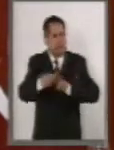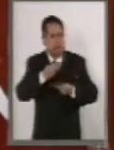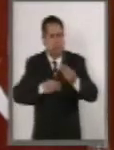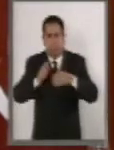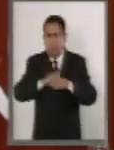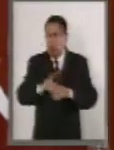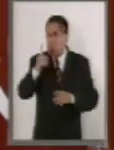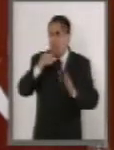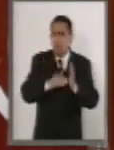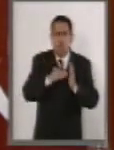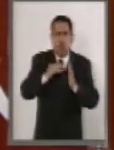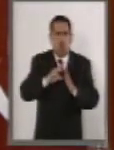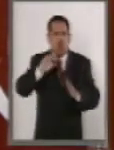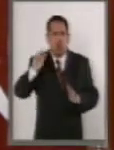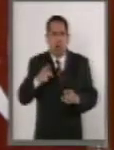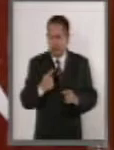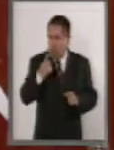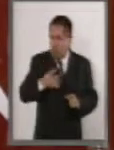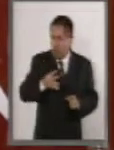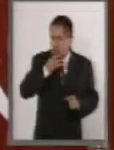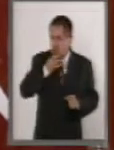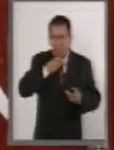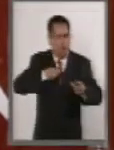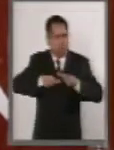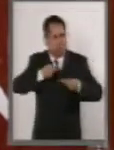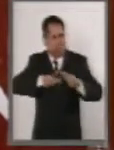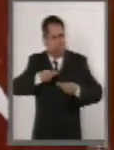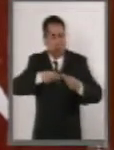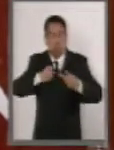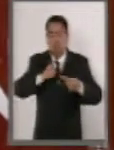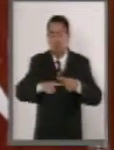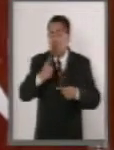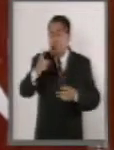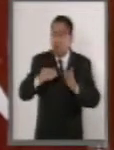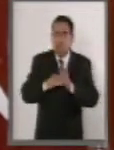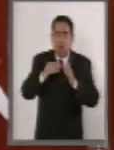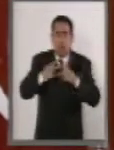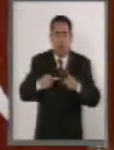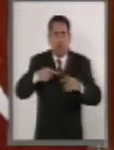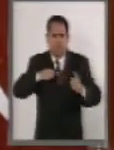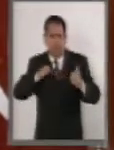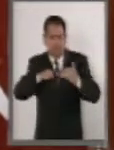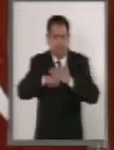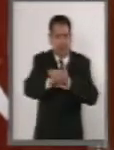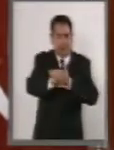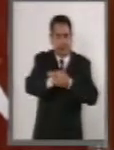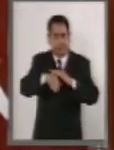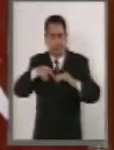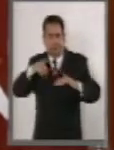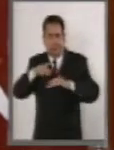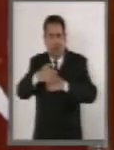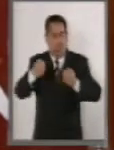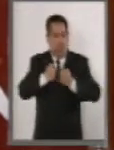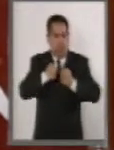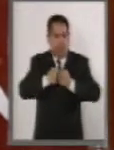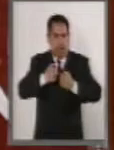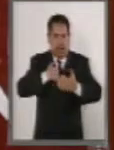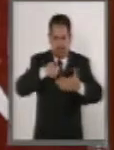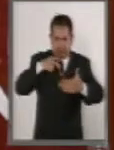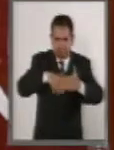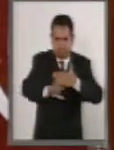de $1,000,000 por minuto y más de 1,000,000 de personas cruzan todos los días la frontera, la